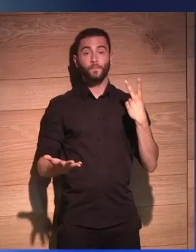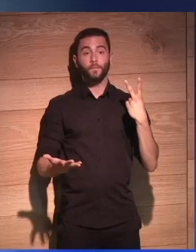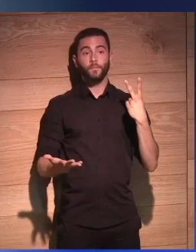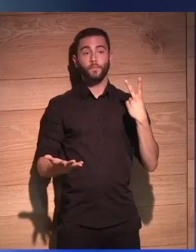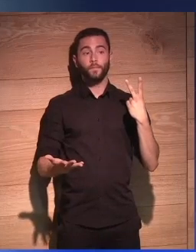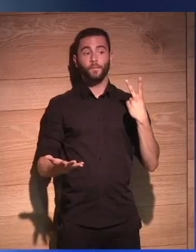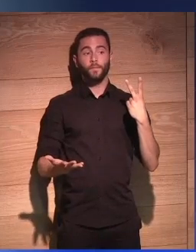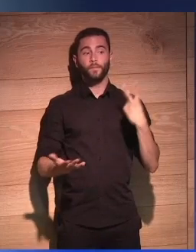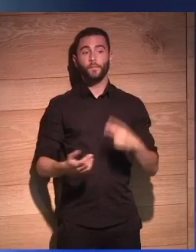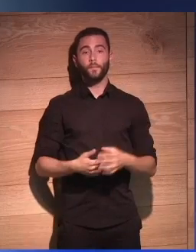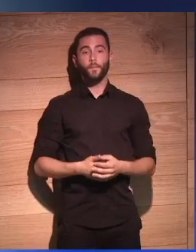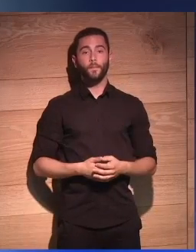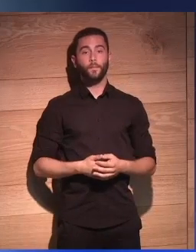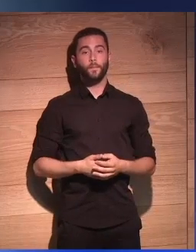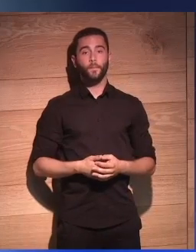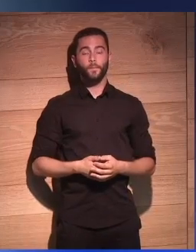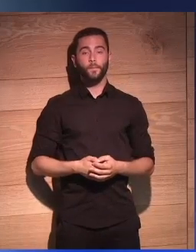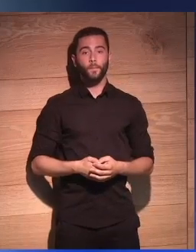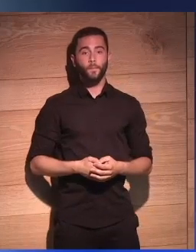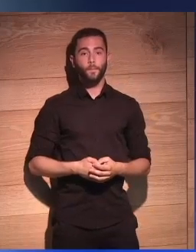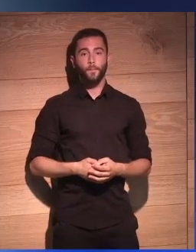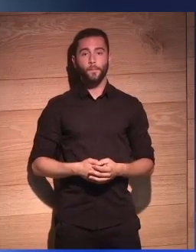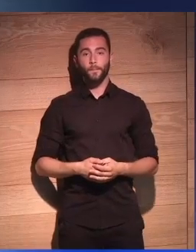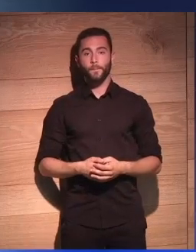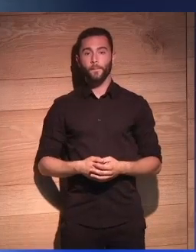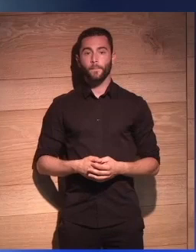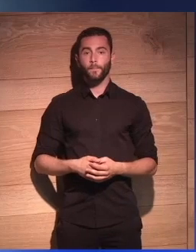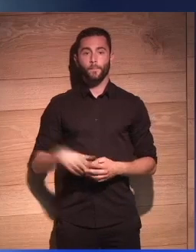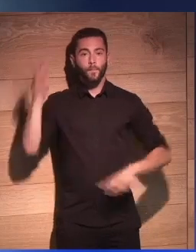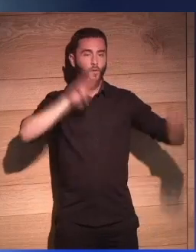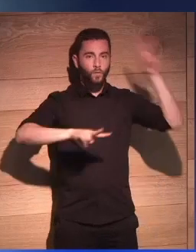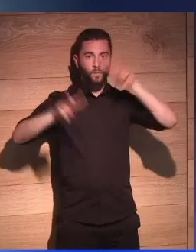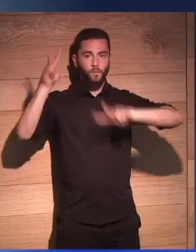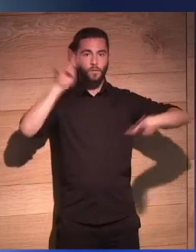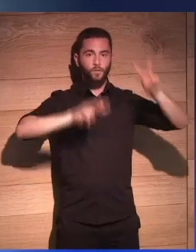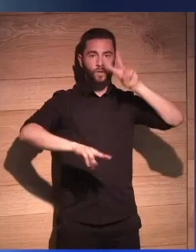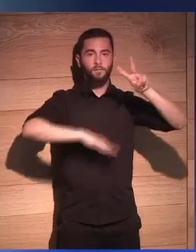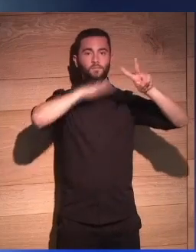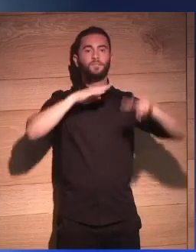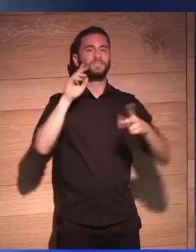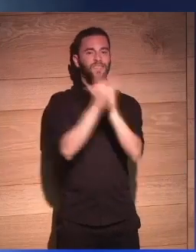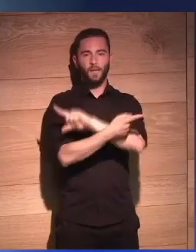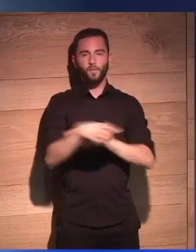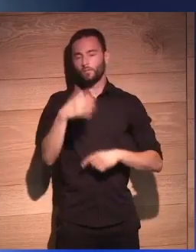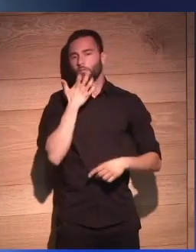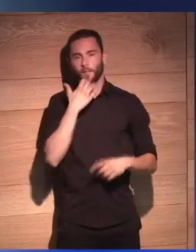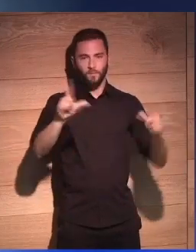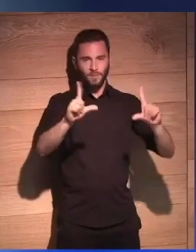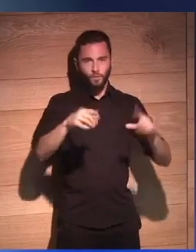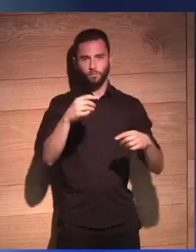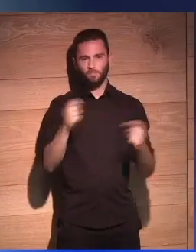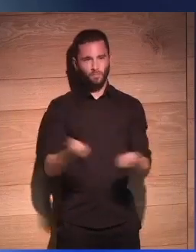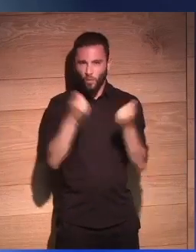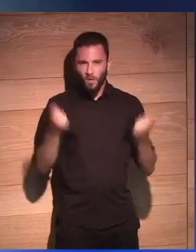llenar o cambiar el paisaje visual. Y con esto me refiero a la televisión,